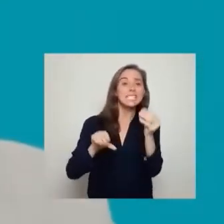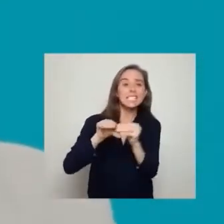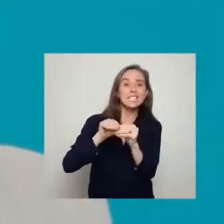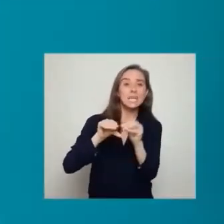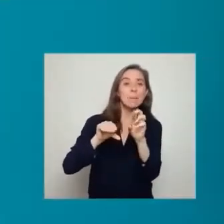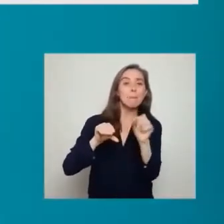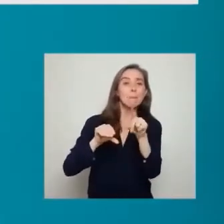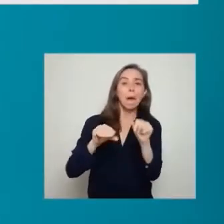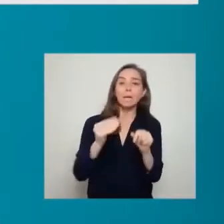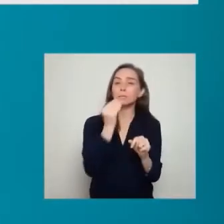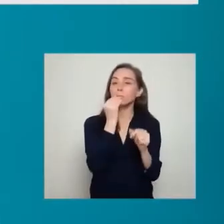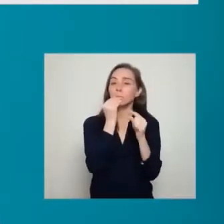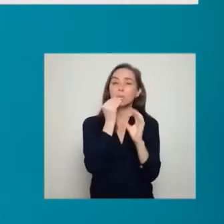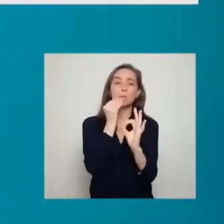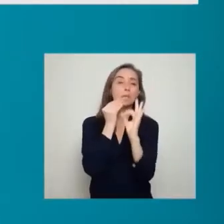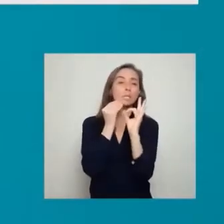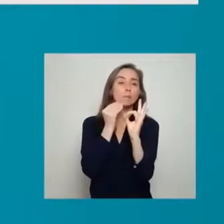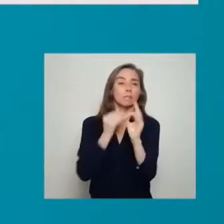espectaculares.